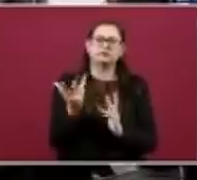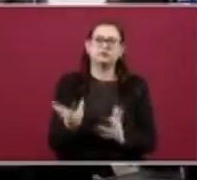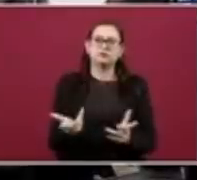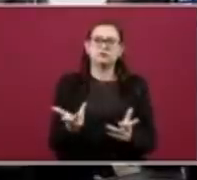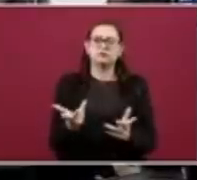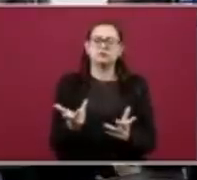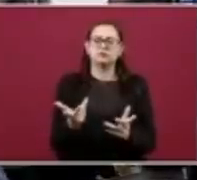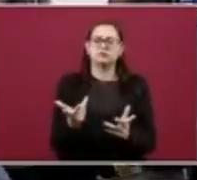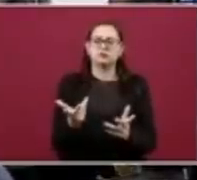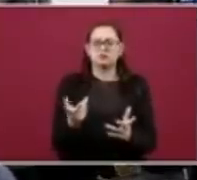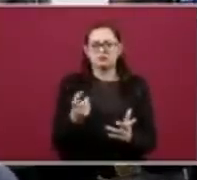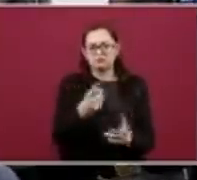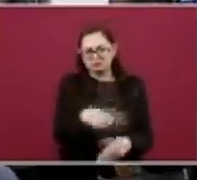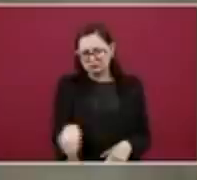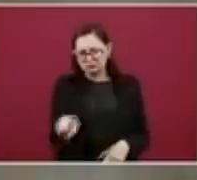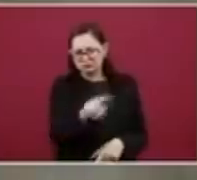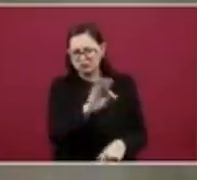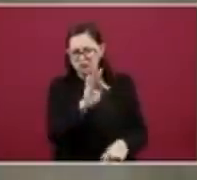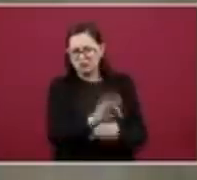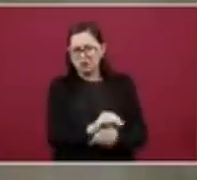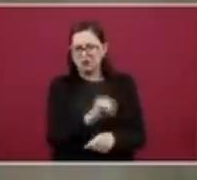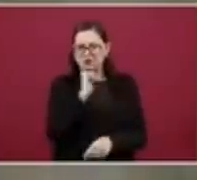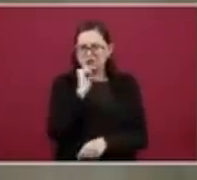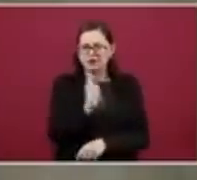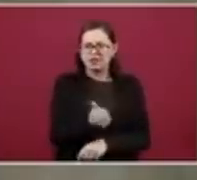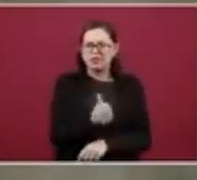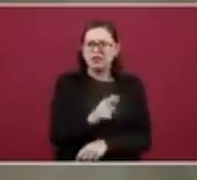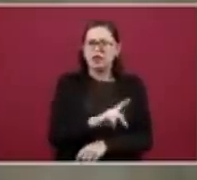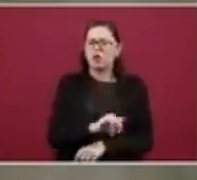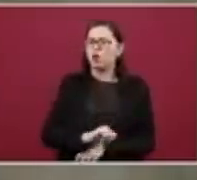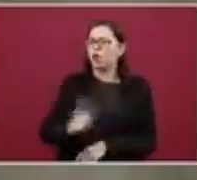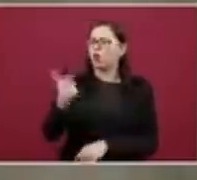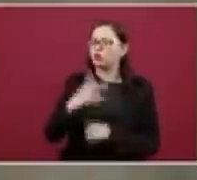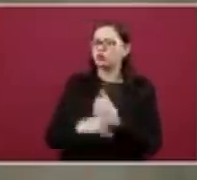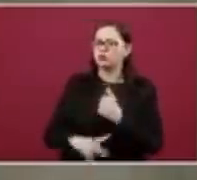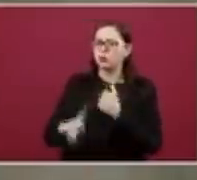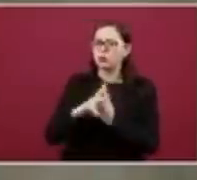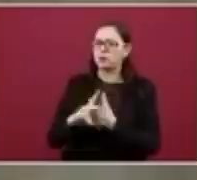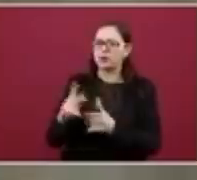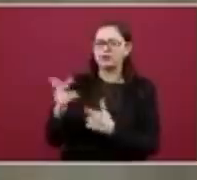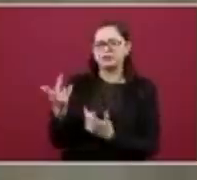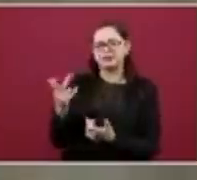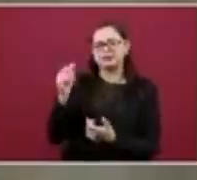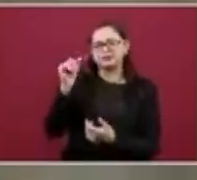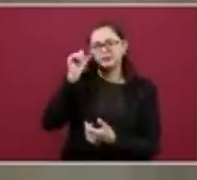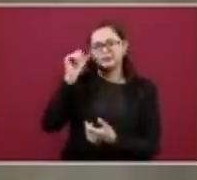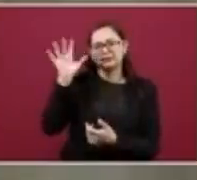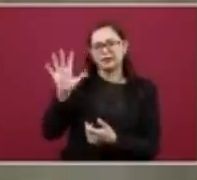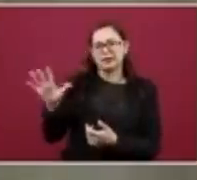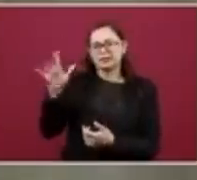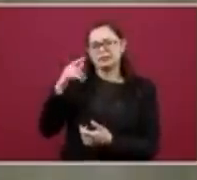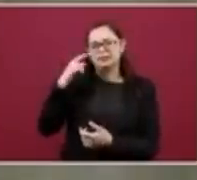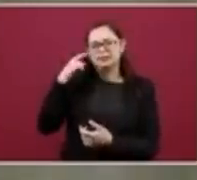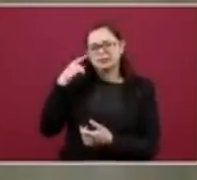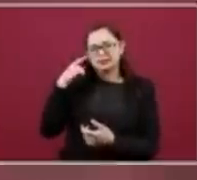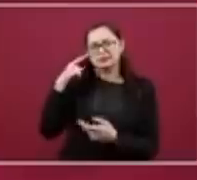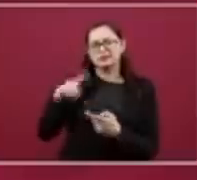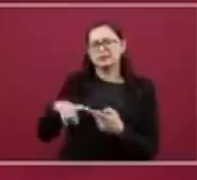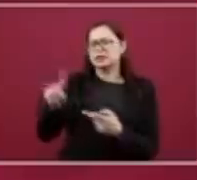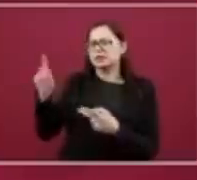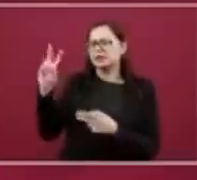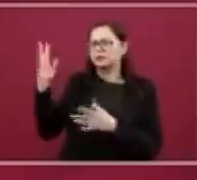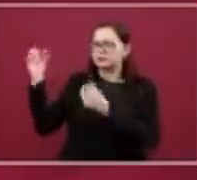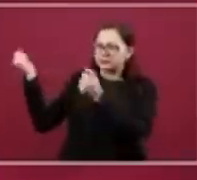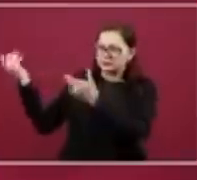quedaron desprotegidos por la importación de productos que vienen de Asia, particularmente de China, Vietnam, preguntarle